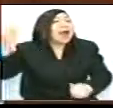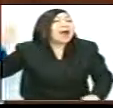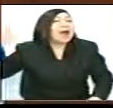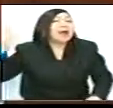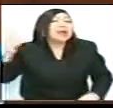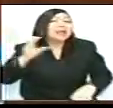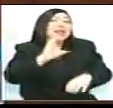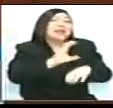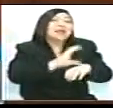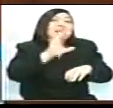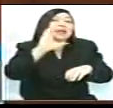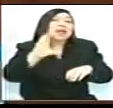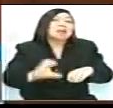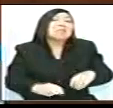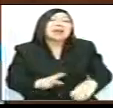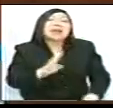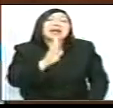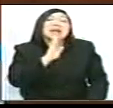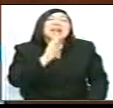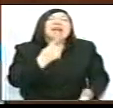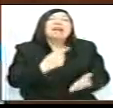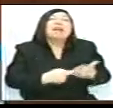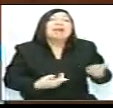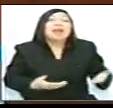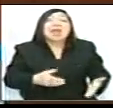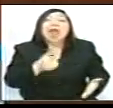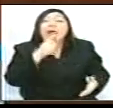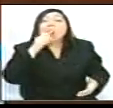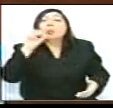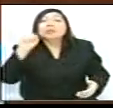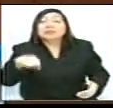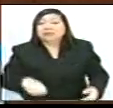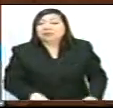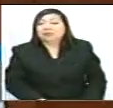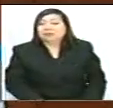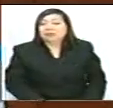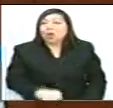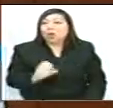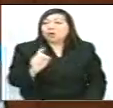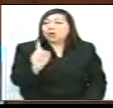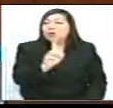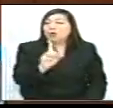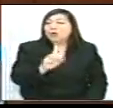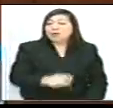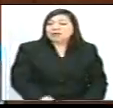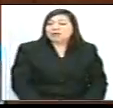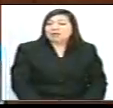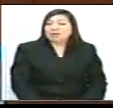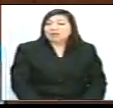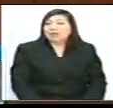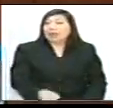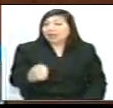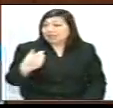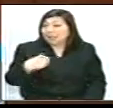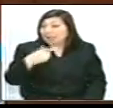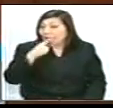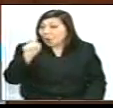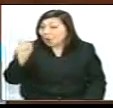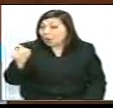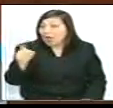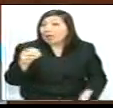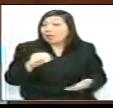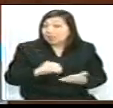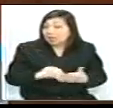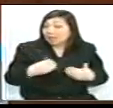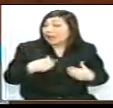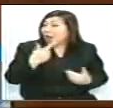acontecimiento de Cajamarca. ¿Qué dijeron? Agua sí, oro no. ¿Tienen agua? ¿Tienen más